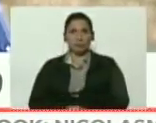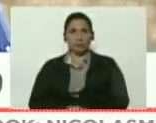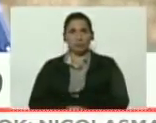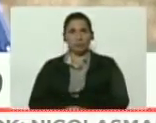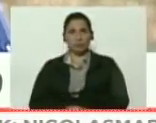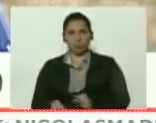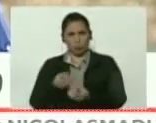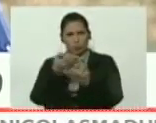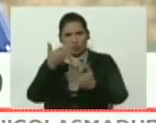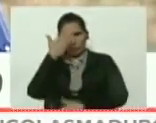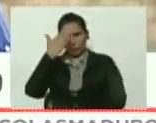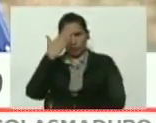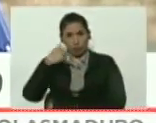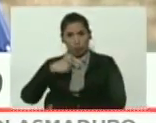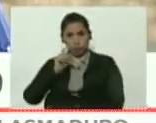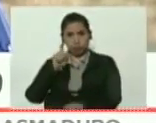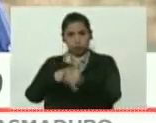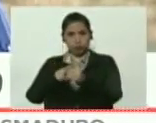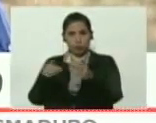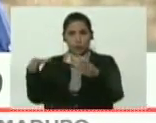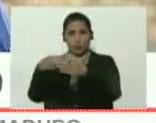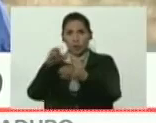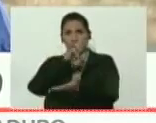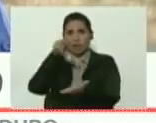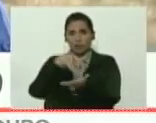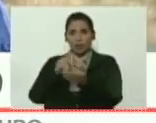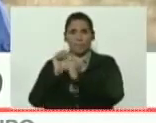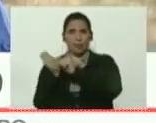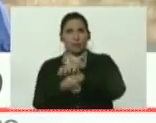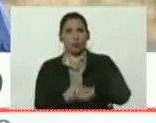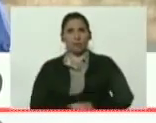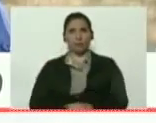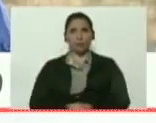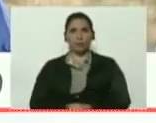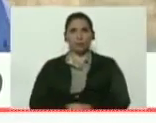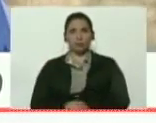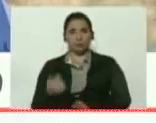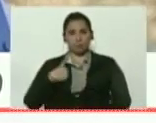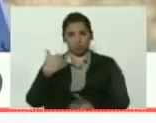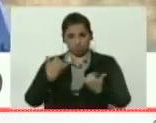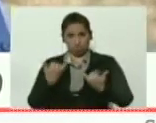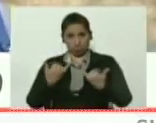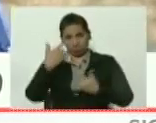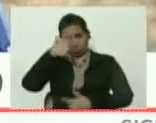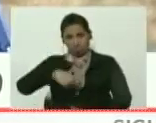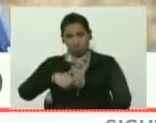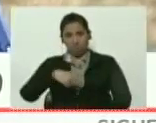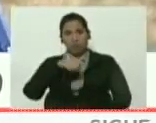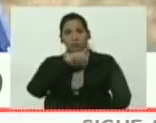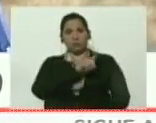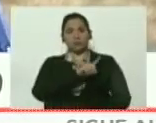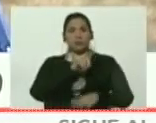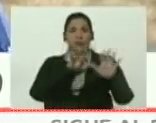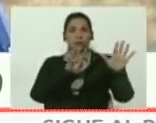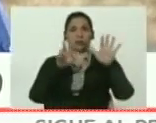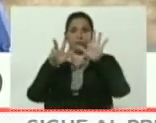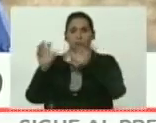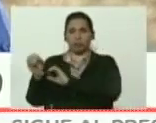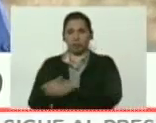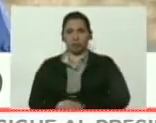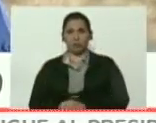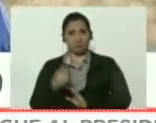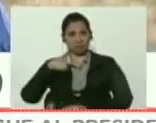Ustedes no saben, yo fui miembro de la Selección Nacional de Béisbol a este nivel en 1980, lo